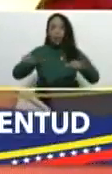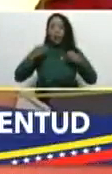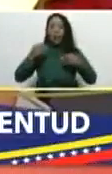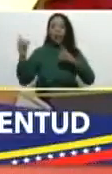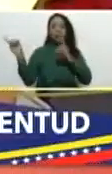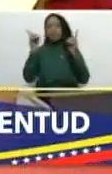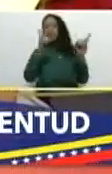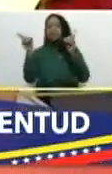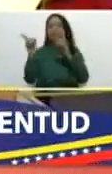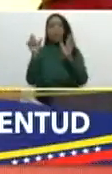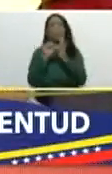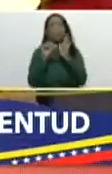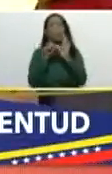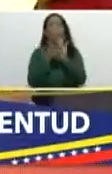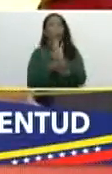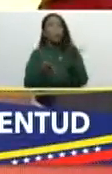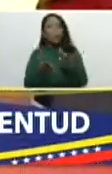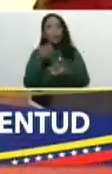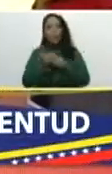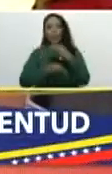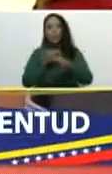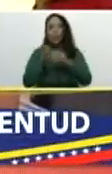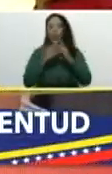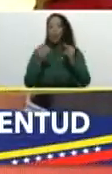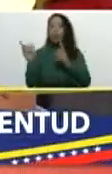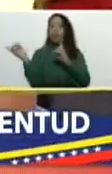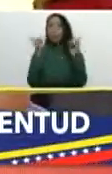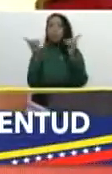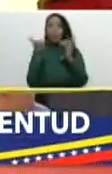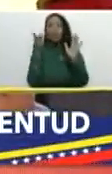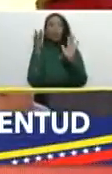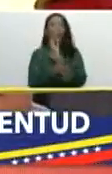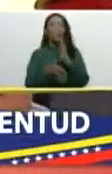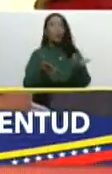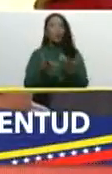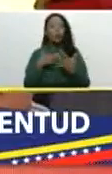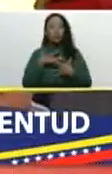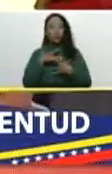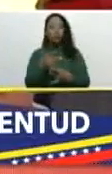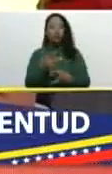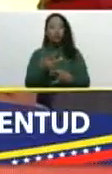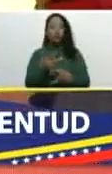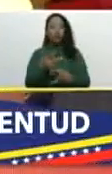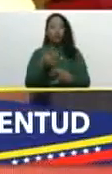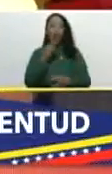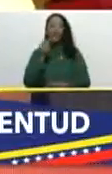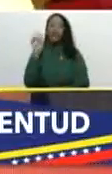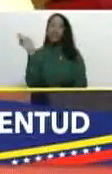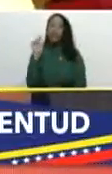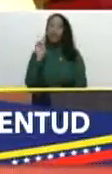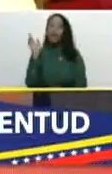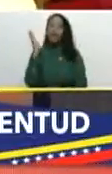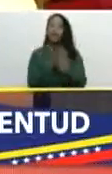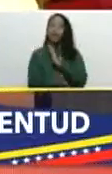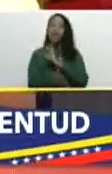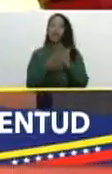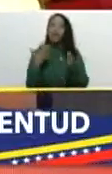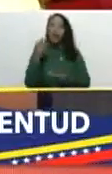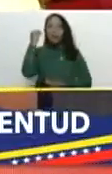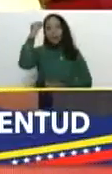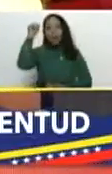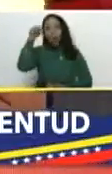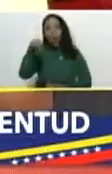debate, donde se dieron todas unas discusiones sobre los intereses de la juventud venezolana, sobre las aspiraciones que hoy tiene